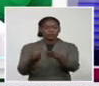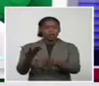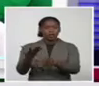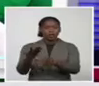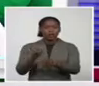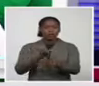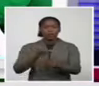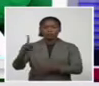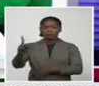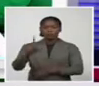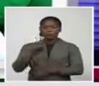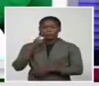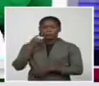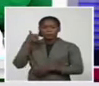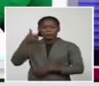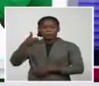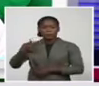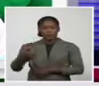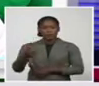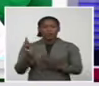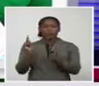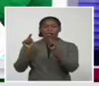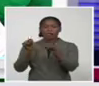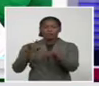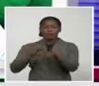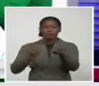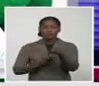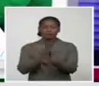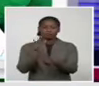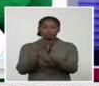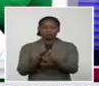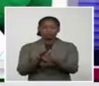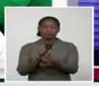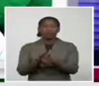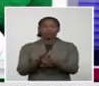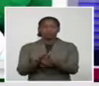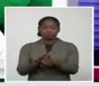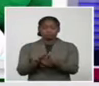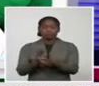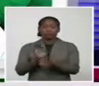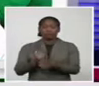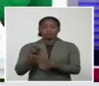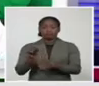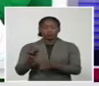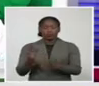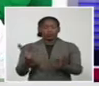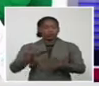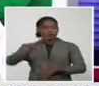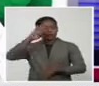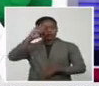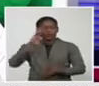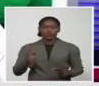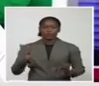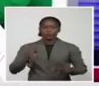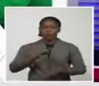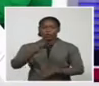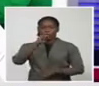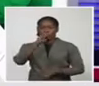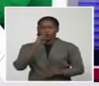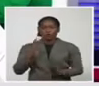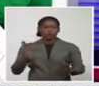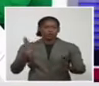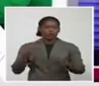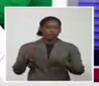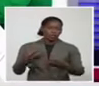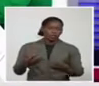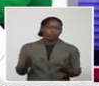el acumulado, el 52,2% de todas las personas que se han diagnosticado